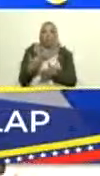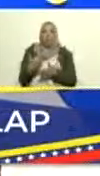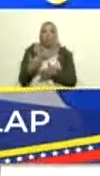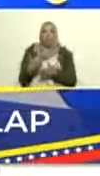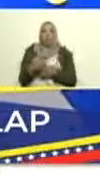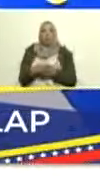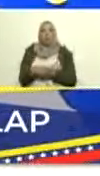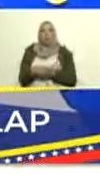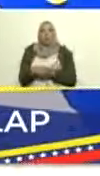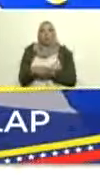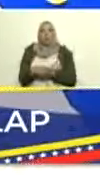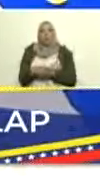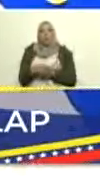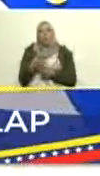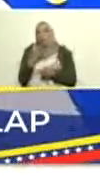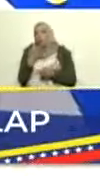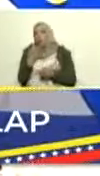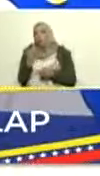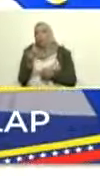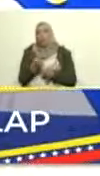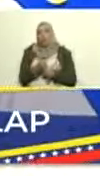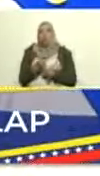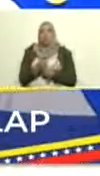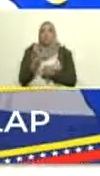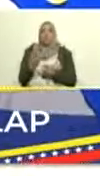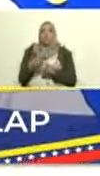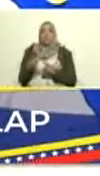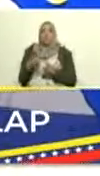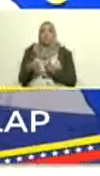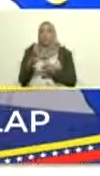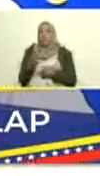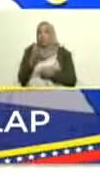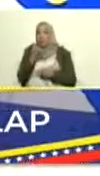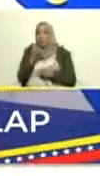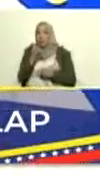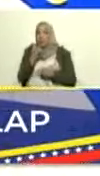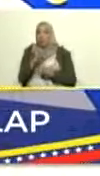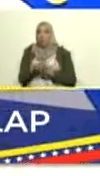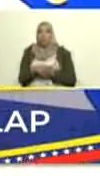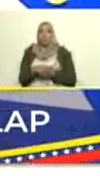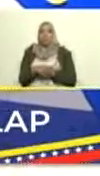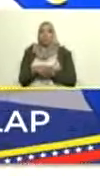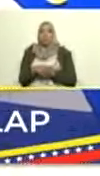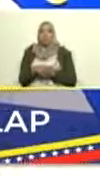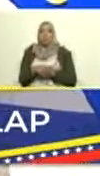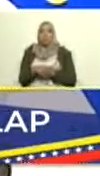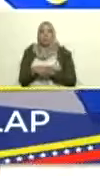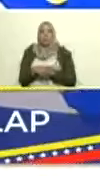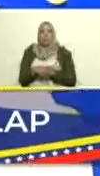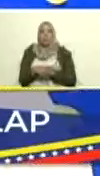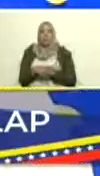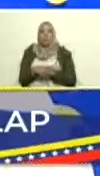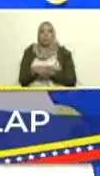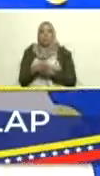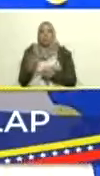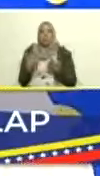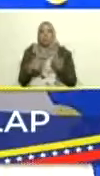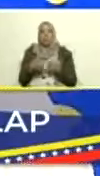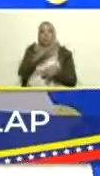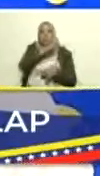ido mejorando y superando las dificultades, como usted nos lo ha instruido, mi comandante en